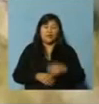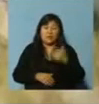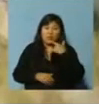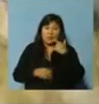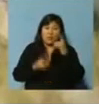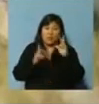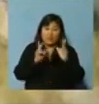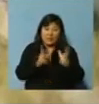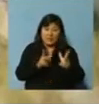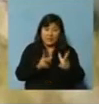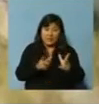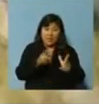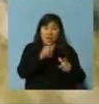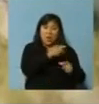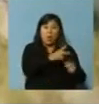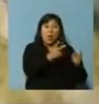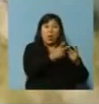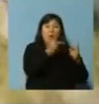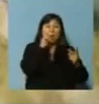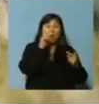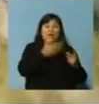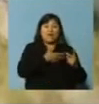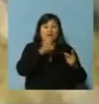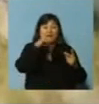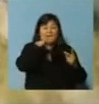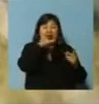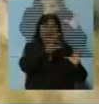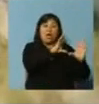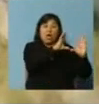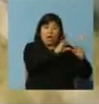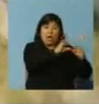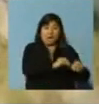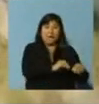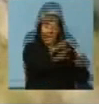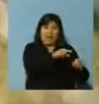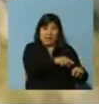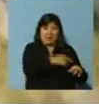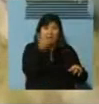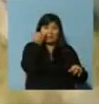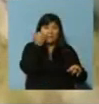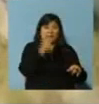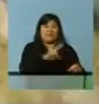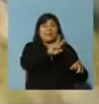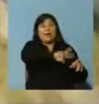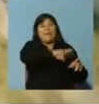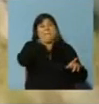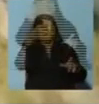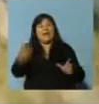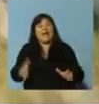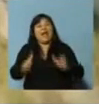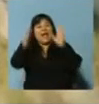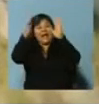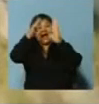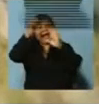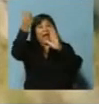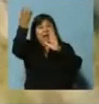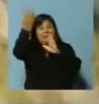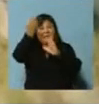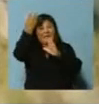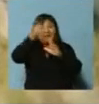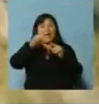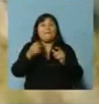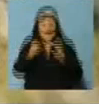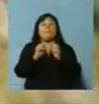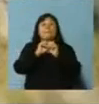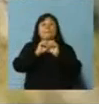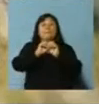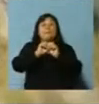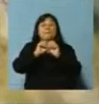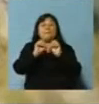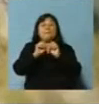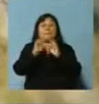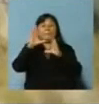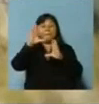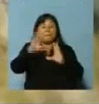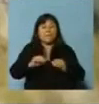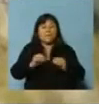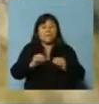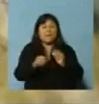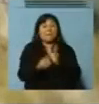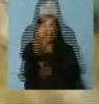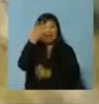Bueno, Wilfredo, tomado, apagado. Queremos prender el otro ahora, Wilfredo, tranquilo.